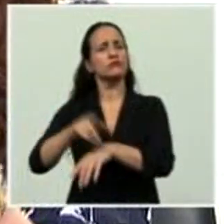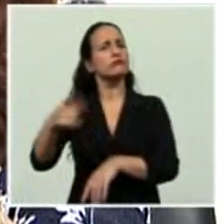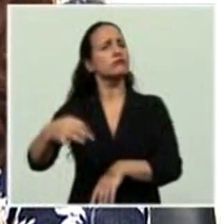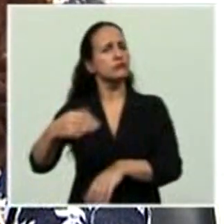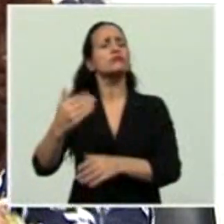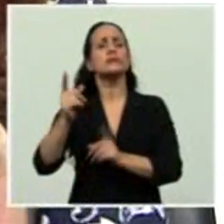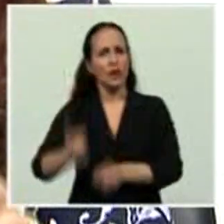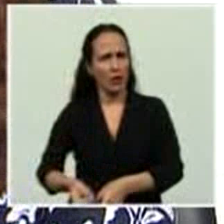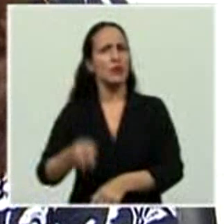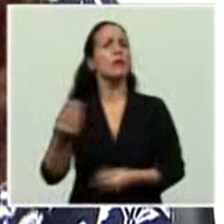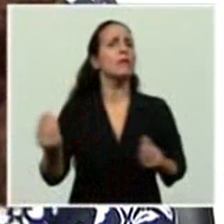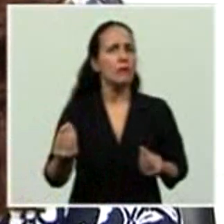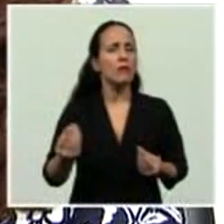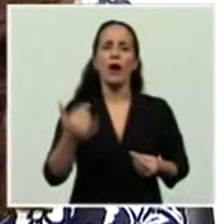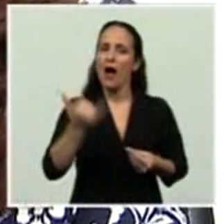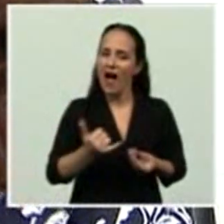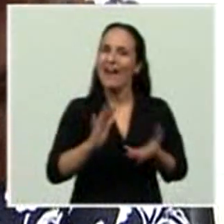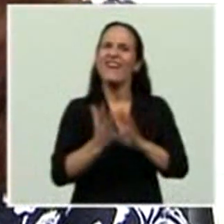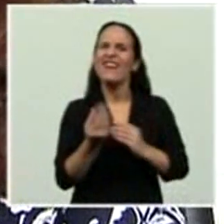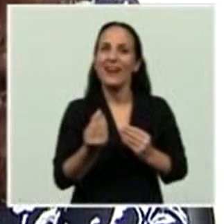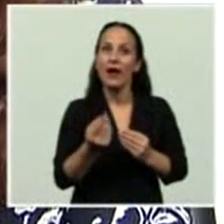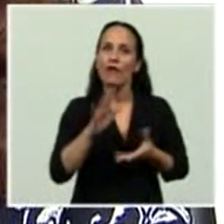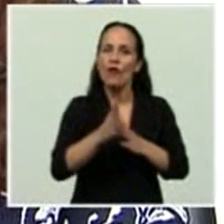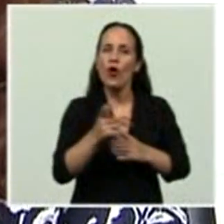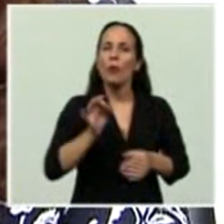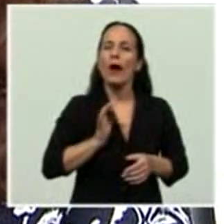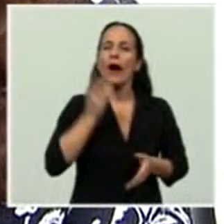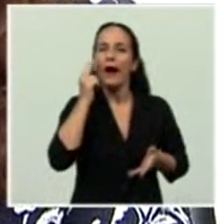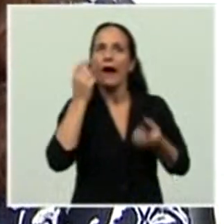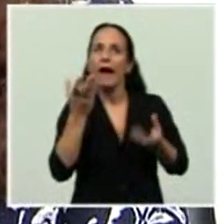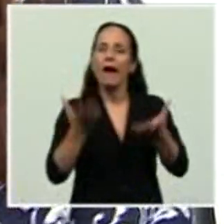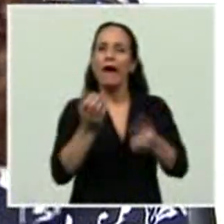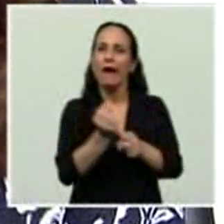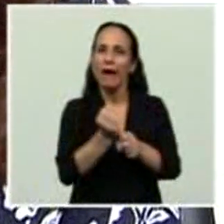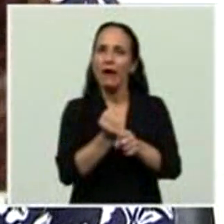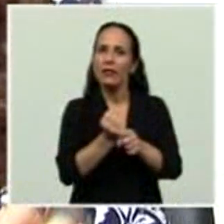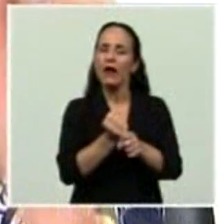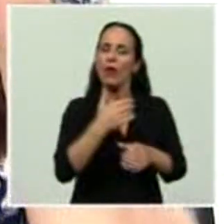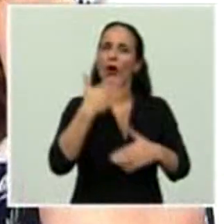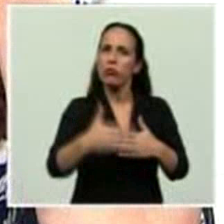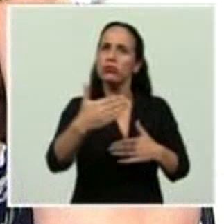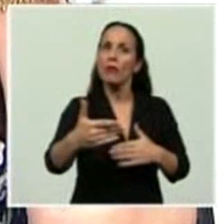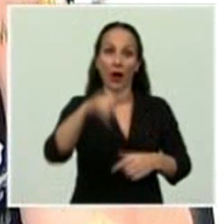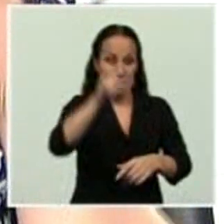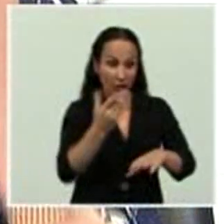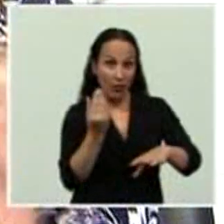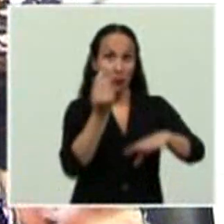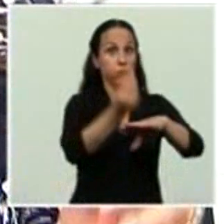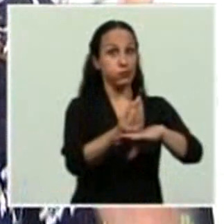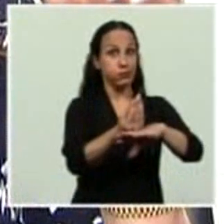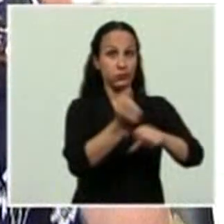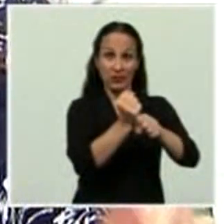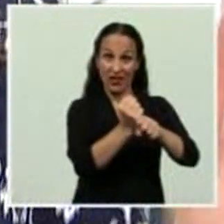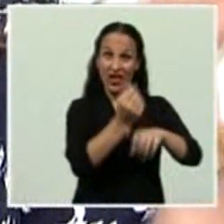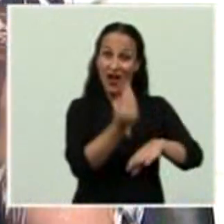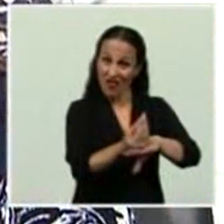muy importante mecanismo de evaluación periódica para la permanencia en los cargos ordinarios